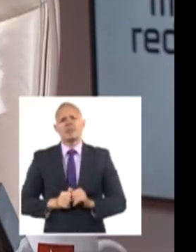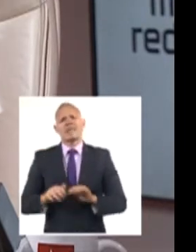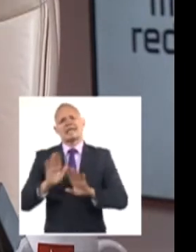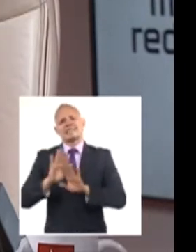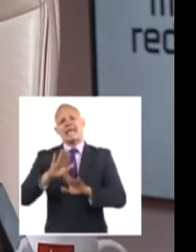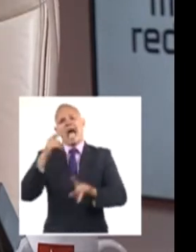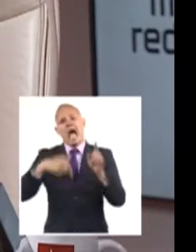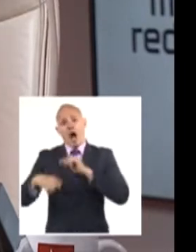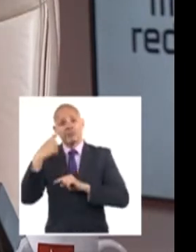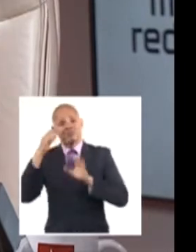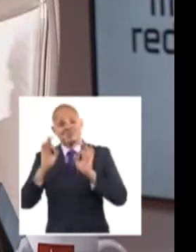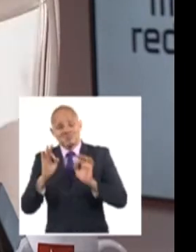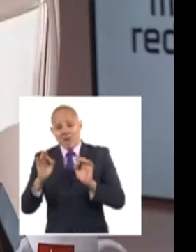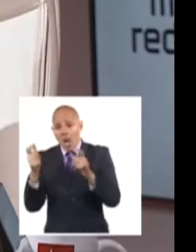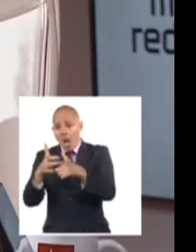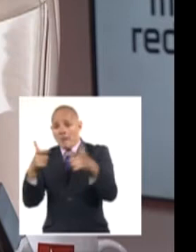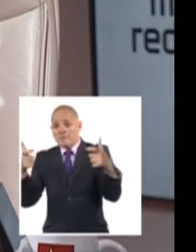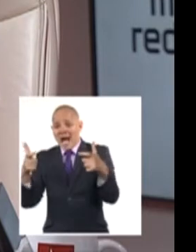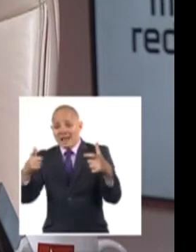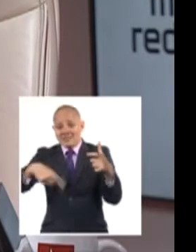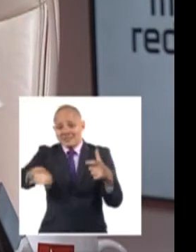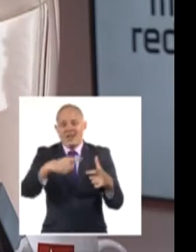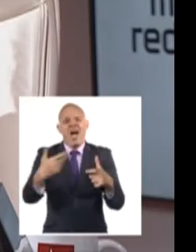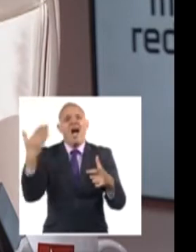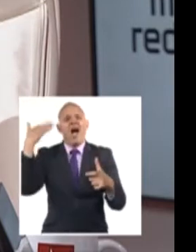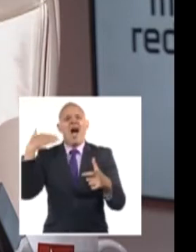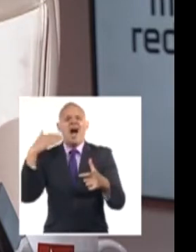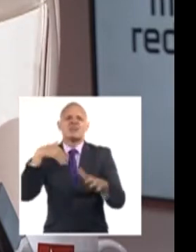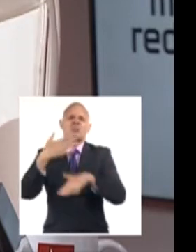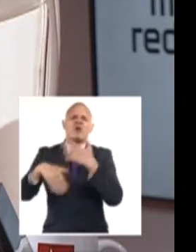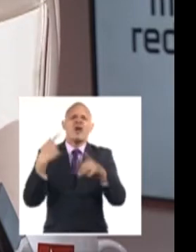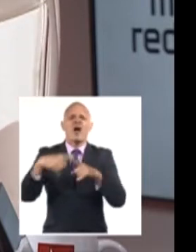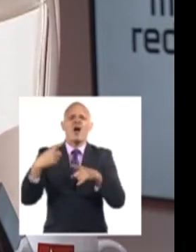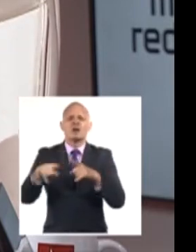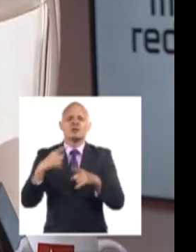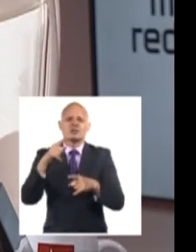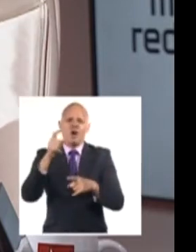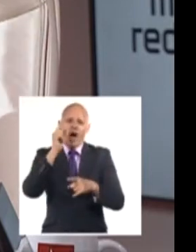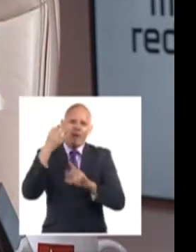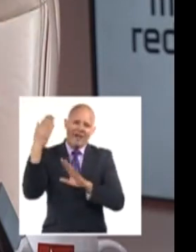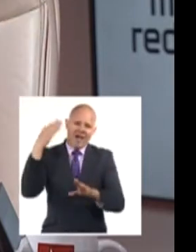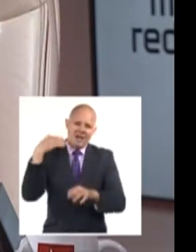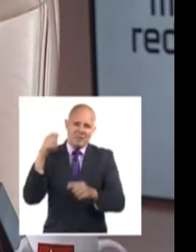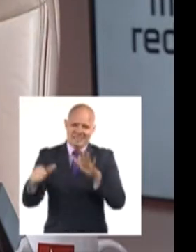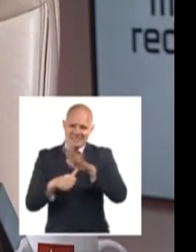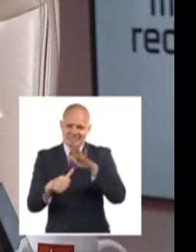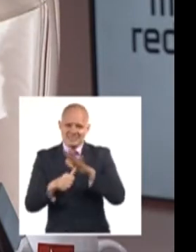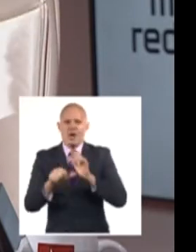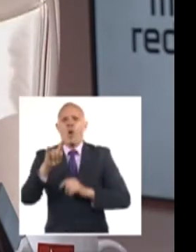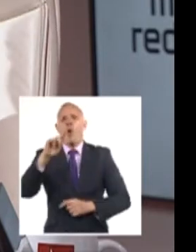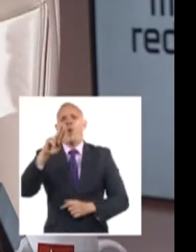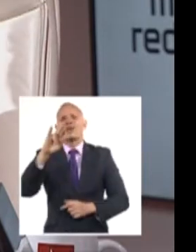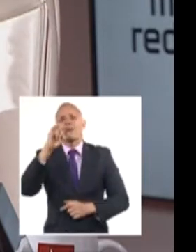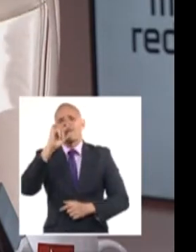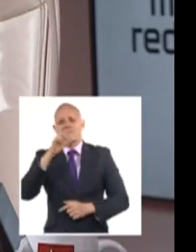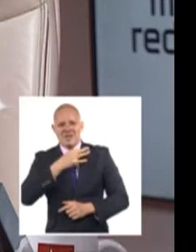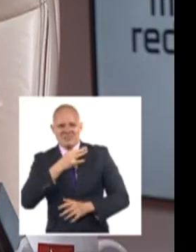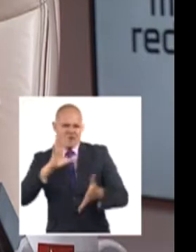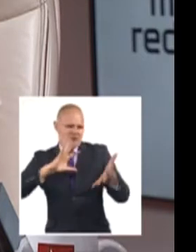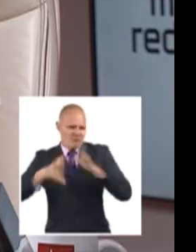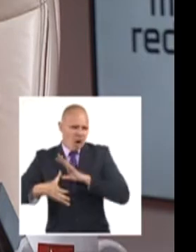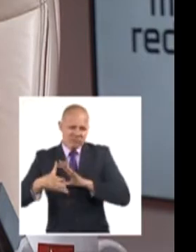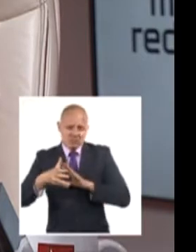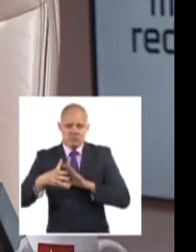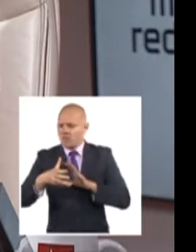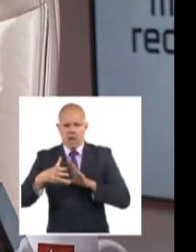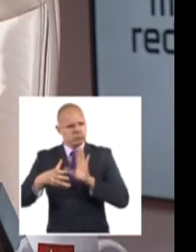y contra el uribismo que ha sido el gran derrotado en estas elecciones contra la derecha pero hasta donde las personas realmente